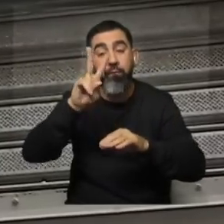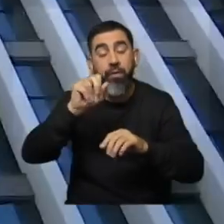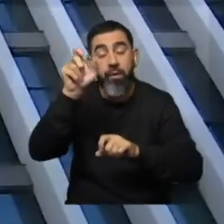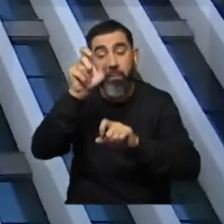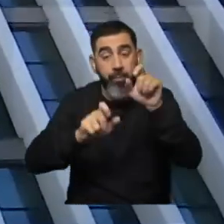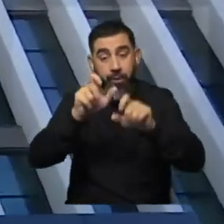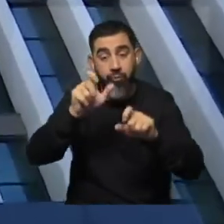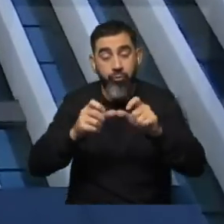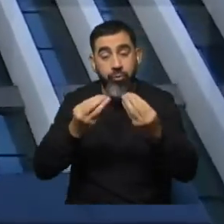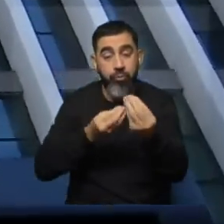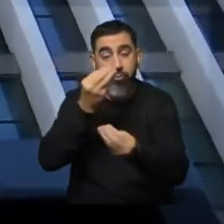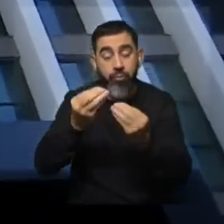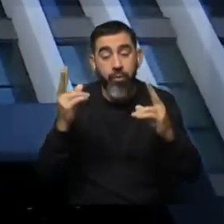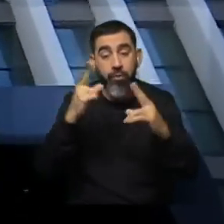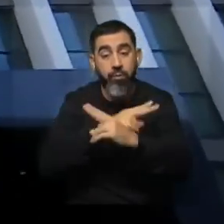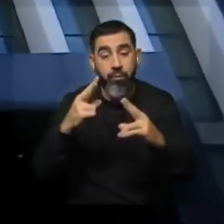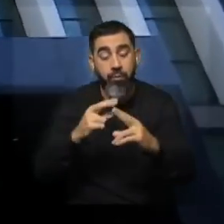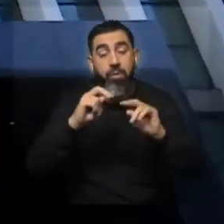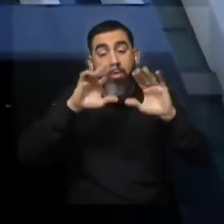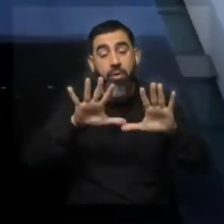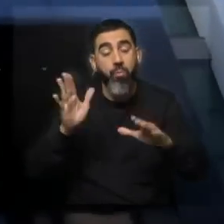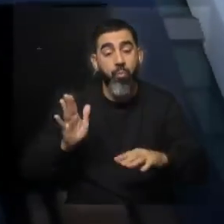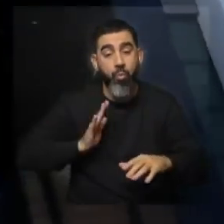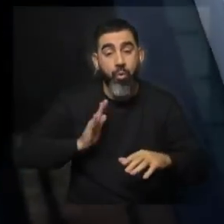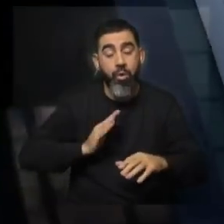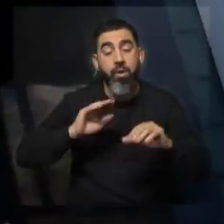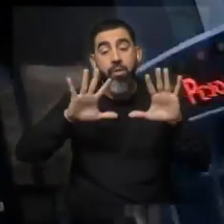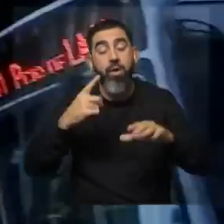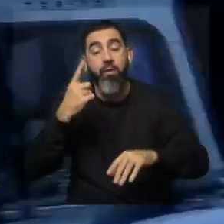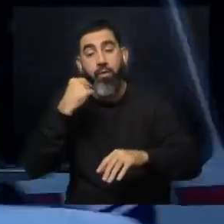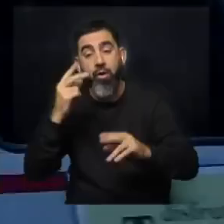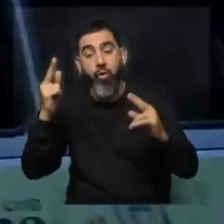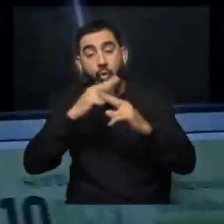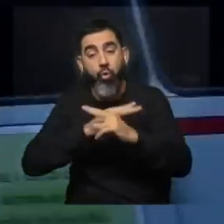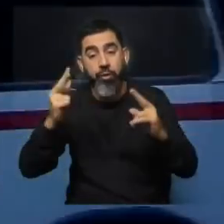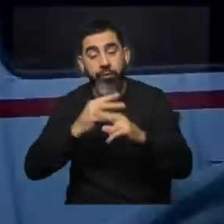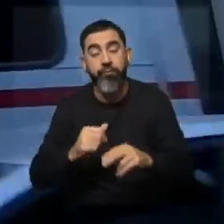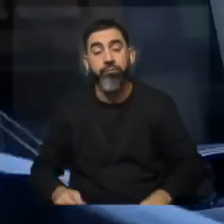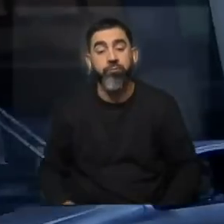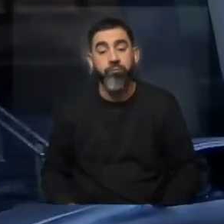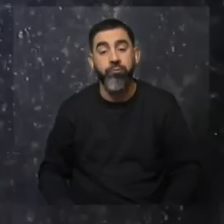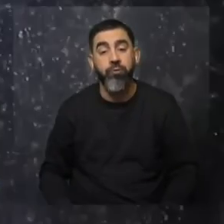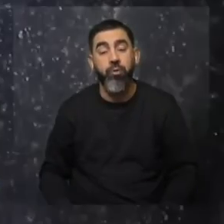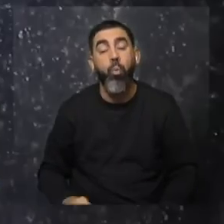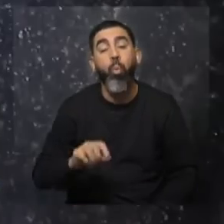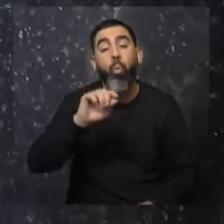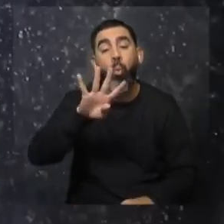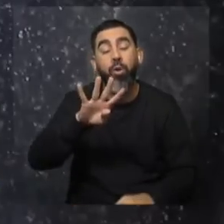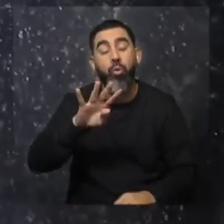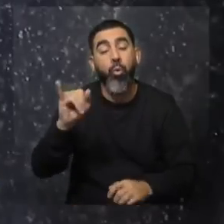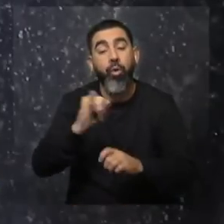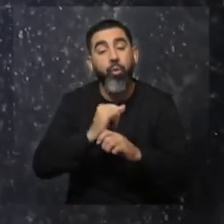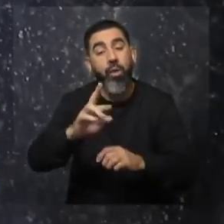ingresadas por la cuota laboral diez fueron mujeres y diez varones trans en este sentido sólo cuatro organismos